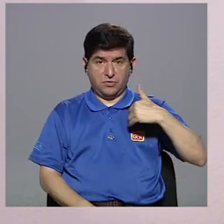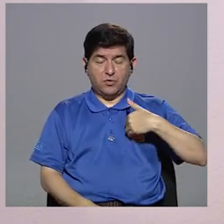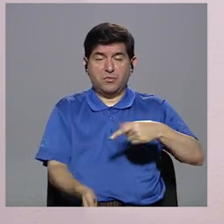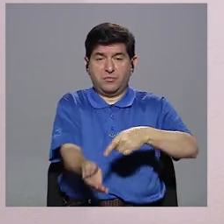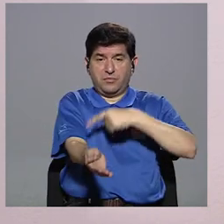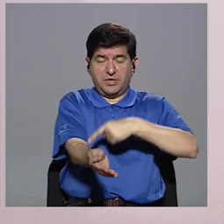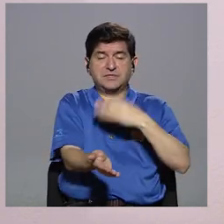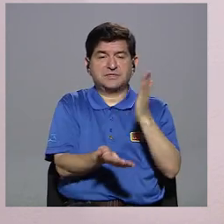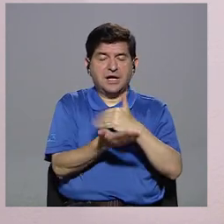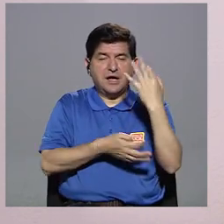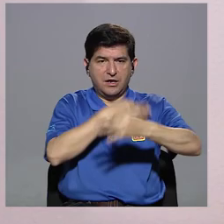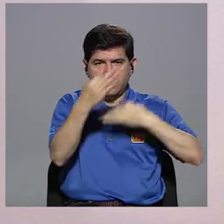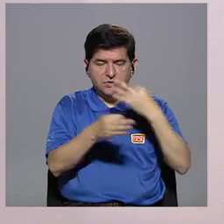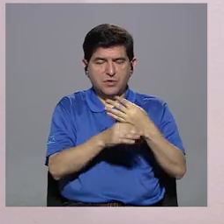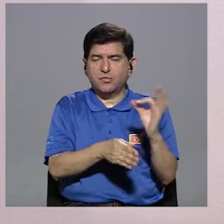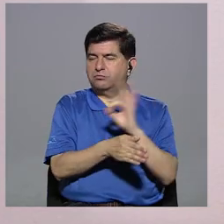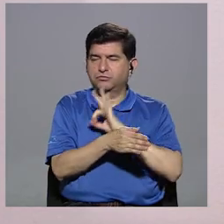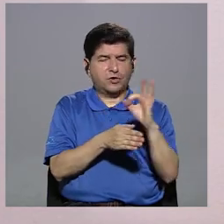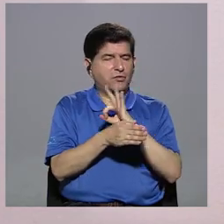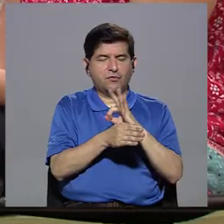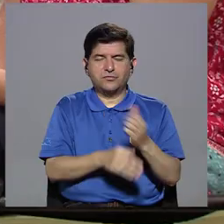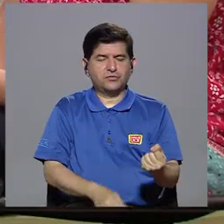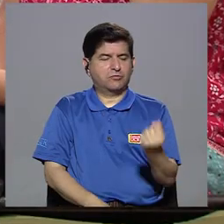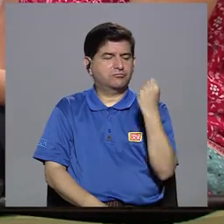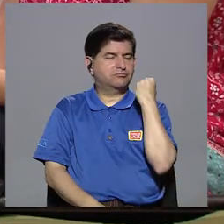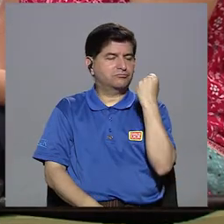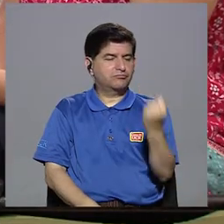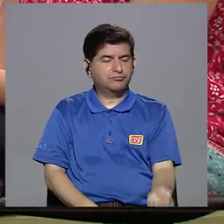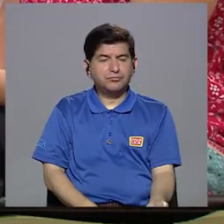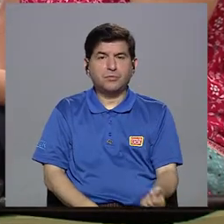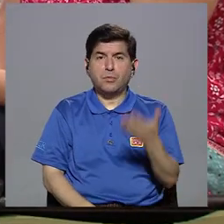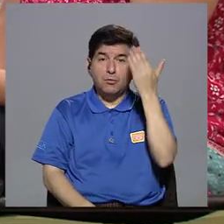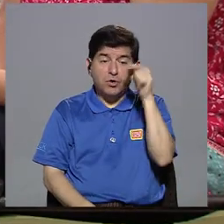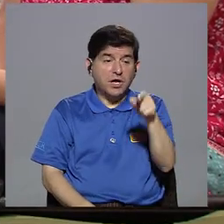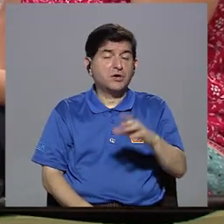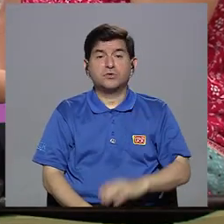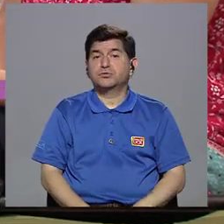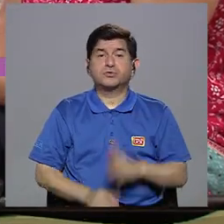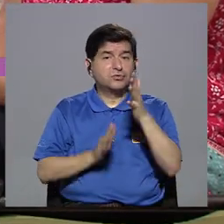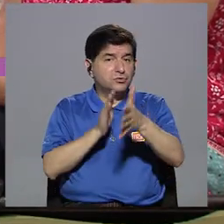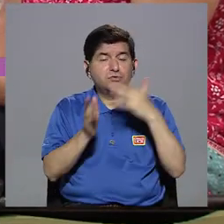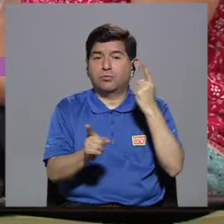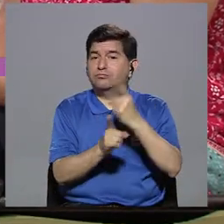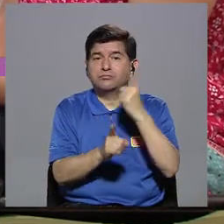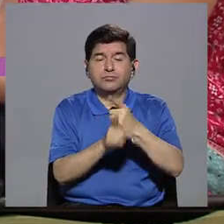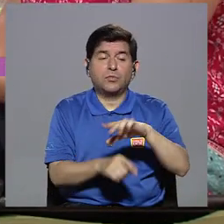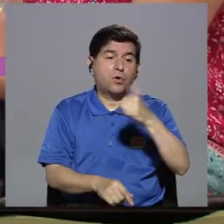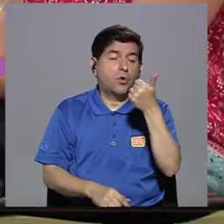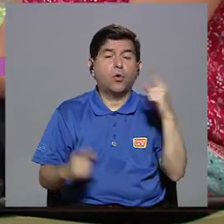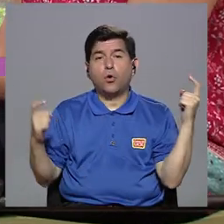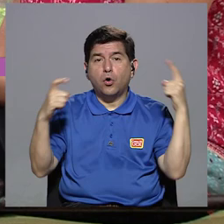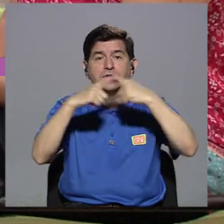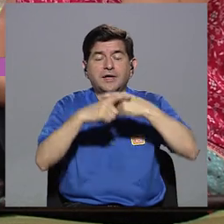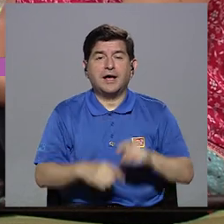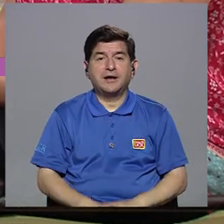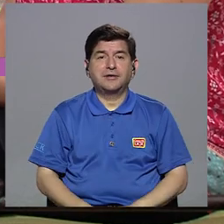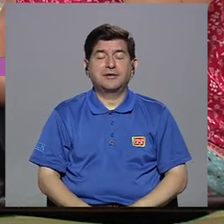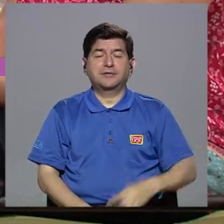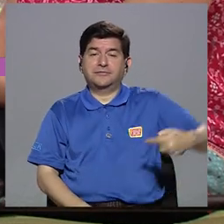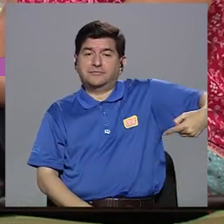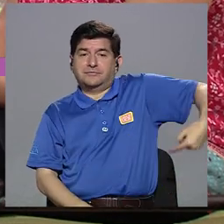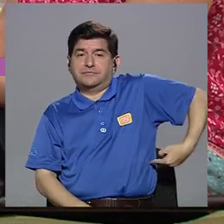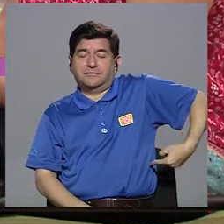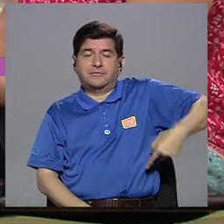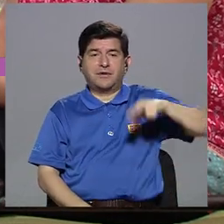diabetes tienen algún grado de disfunción eréctil porque porque no se han cuidado debidamente y la otra complicación es el